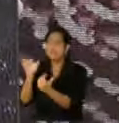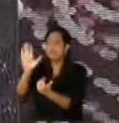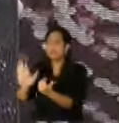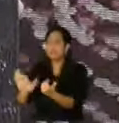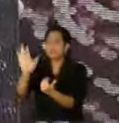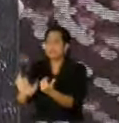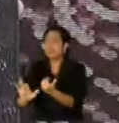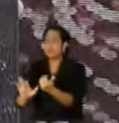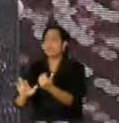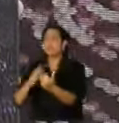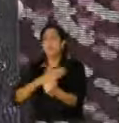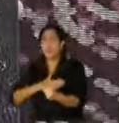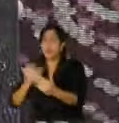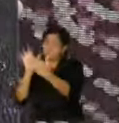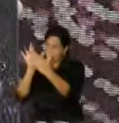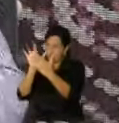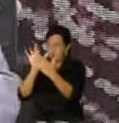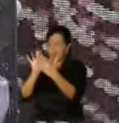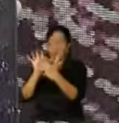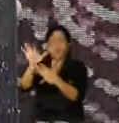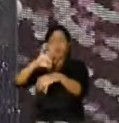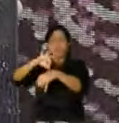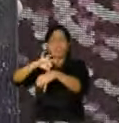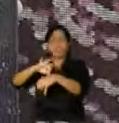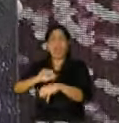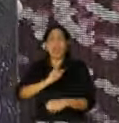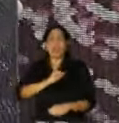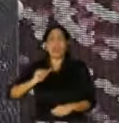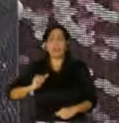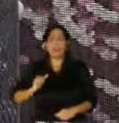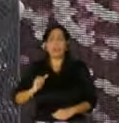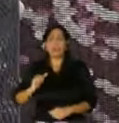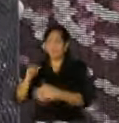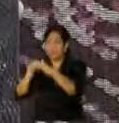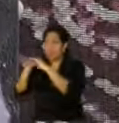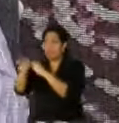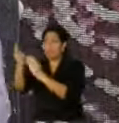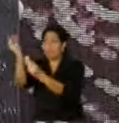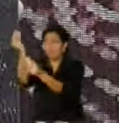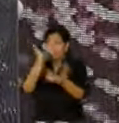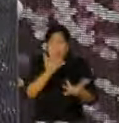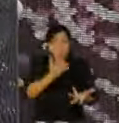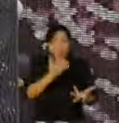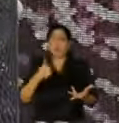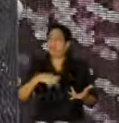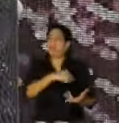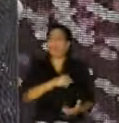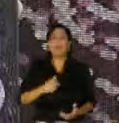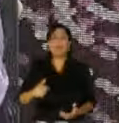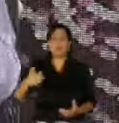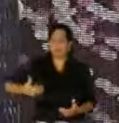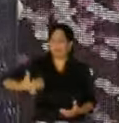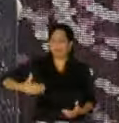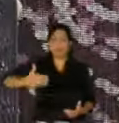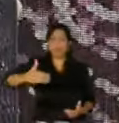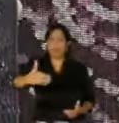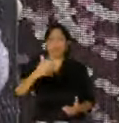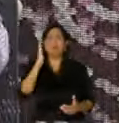usted comuníquese con su alcaldía y recibimos entonces la información a través de la academia también constantemente. Vamos a